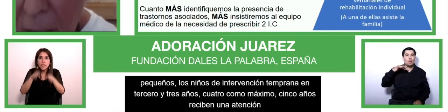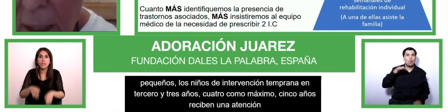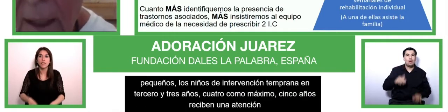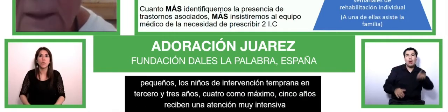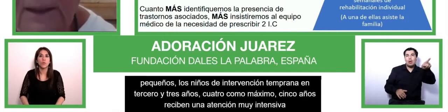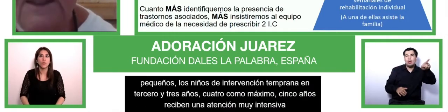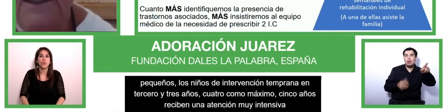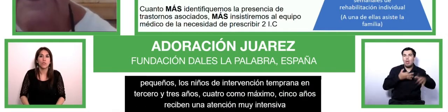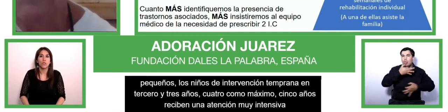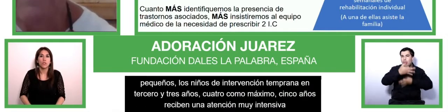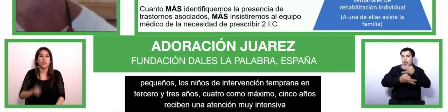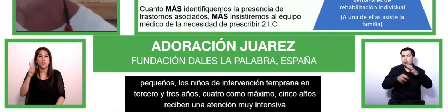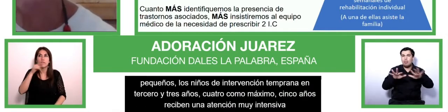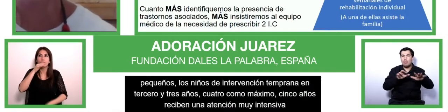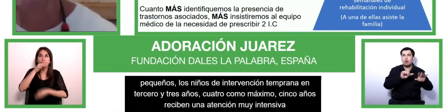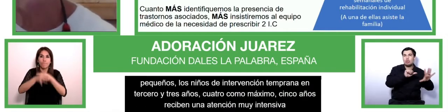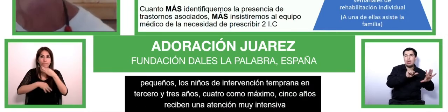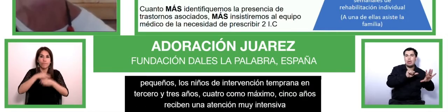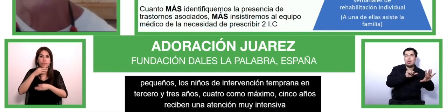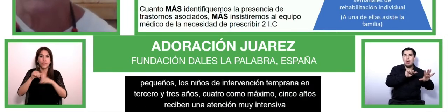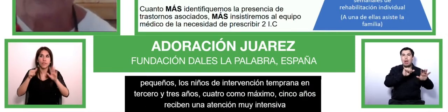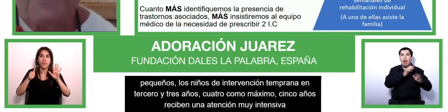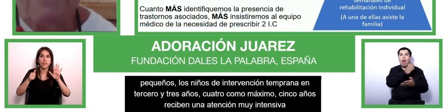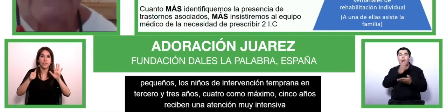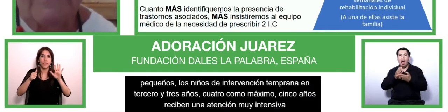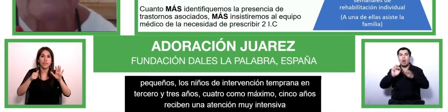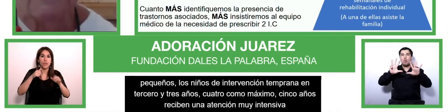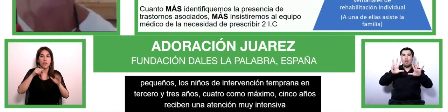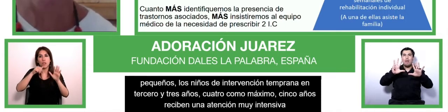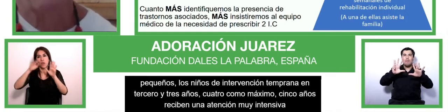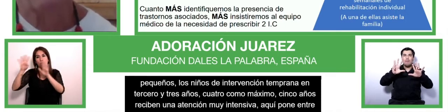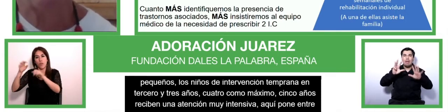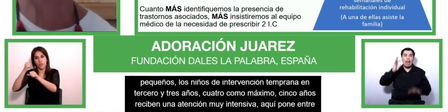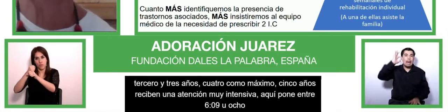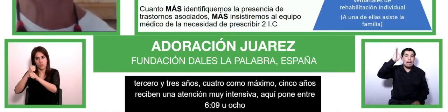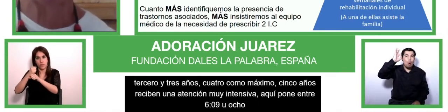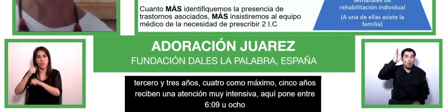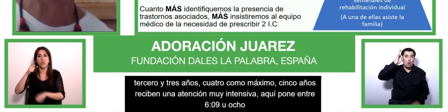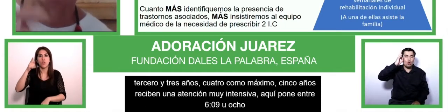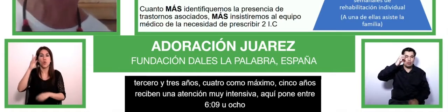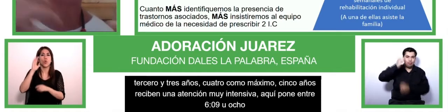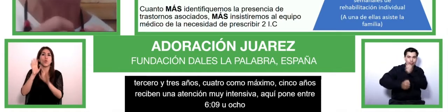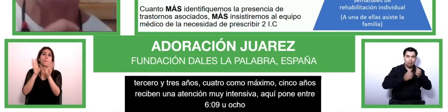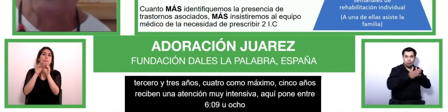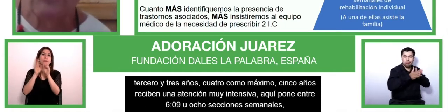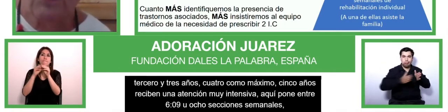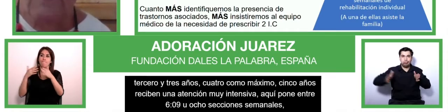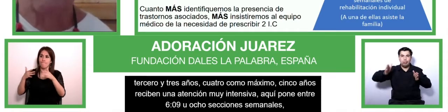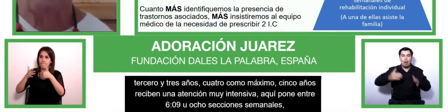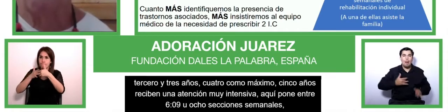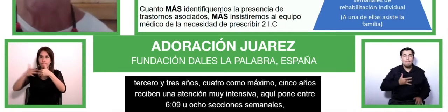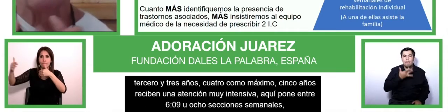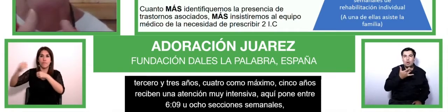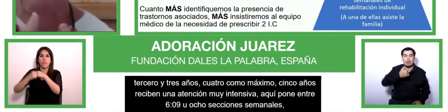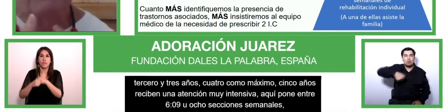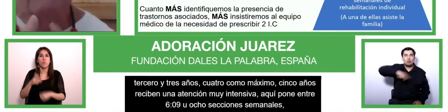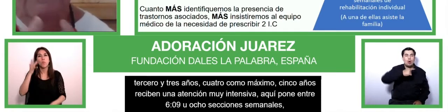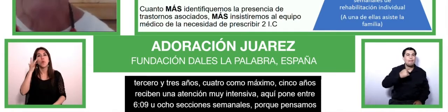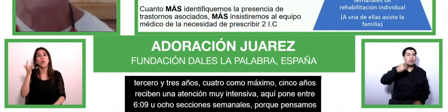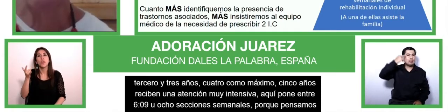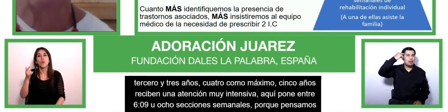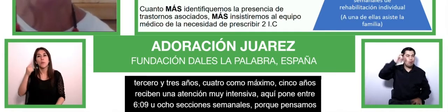entre 6 y 9 o 8 sesiones semanales. ¿Por qué? Pues porque pensamos que la inclusión, como